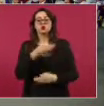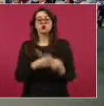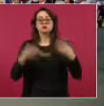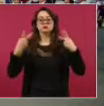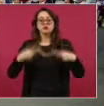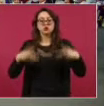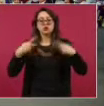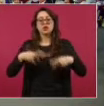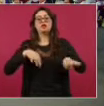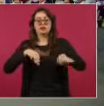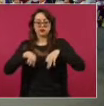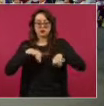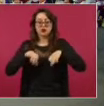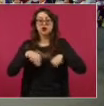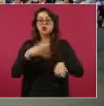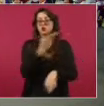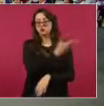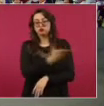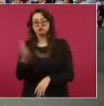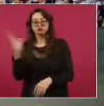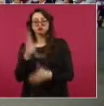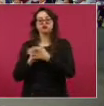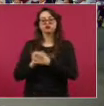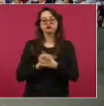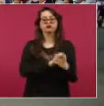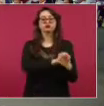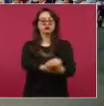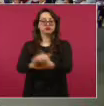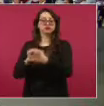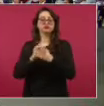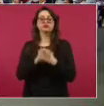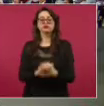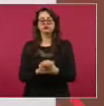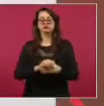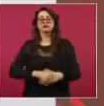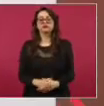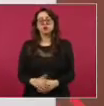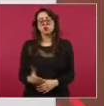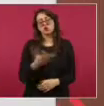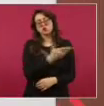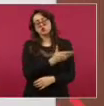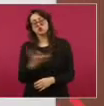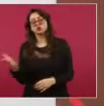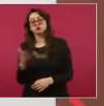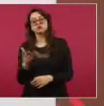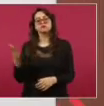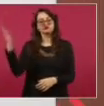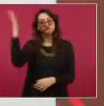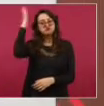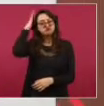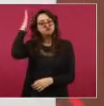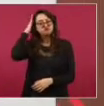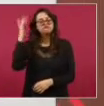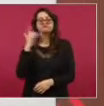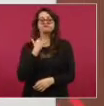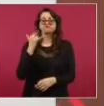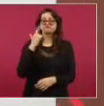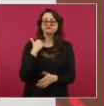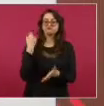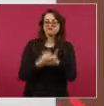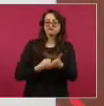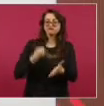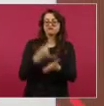del país. Saludo a todos los líderes que con su trabajo le dan constancia y